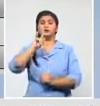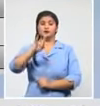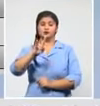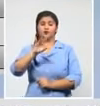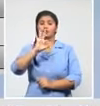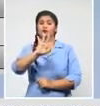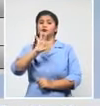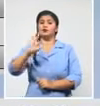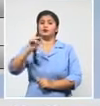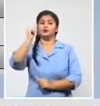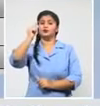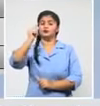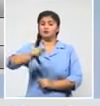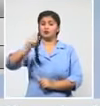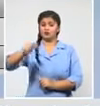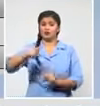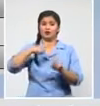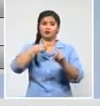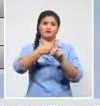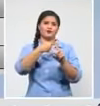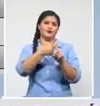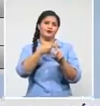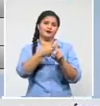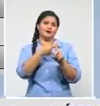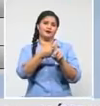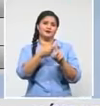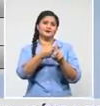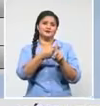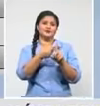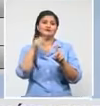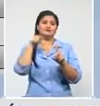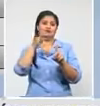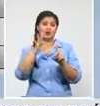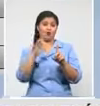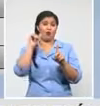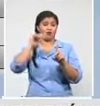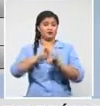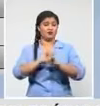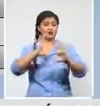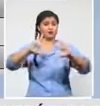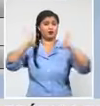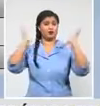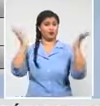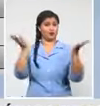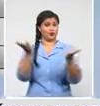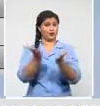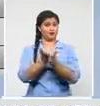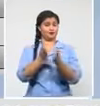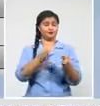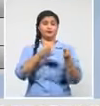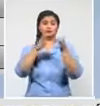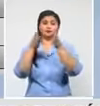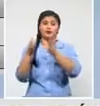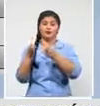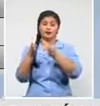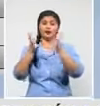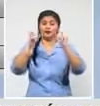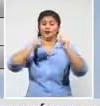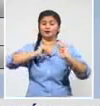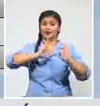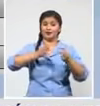55.743.988 casos, personas con COVID-19. Ya la cifra de fallecidos es